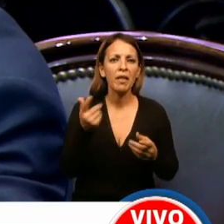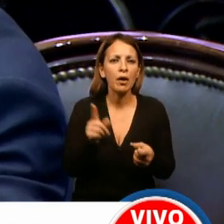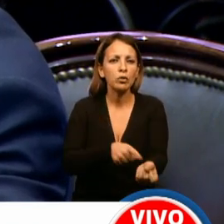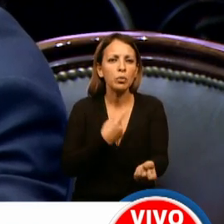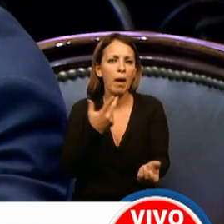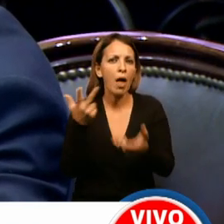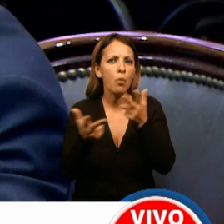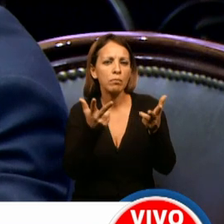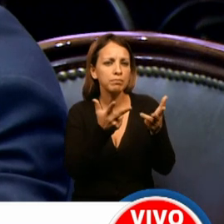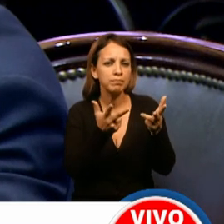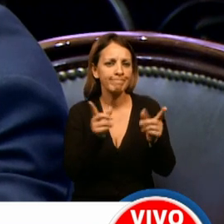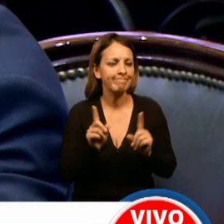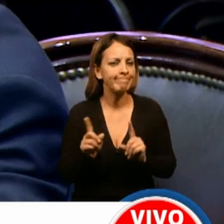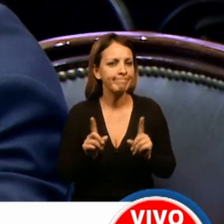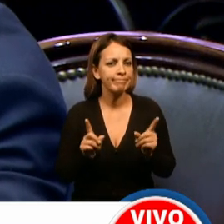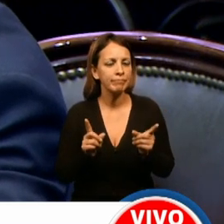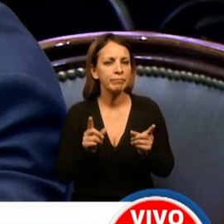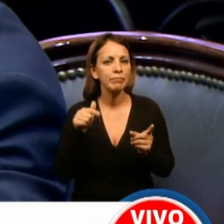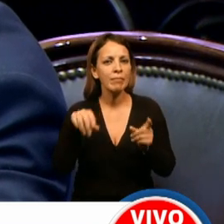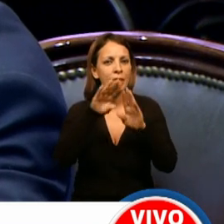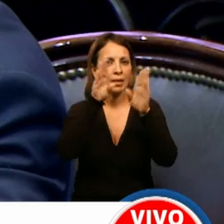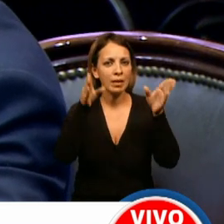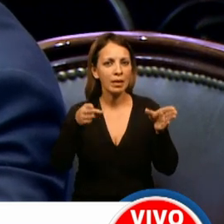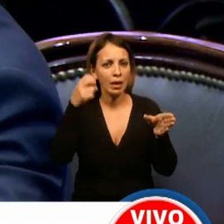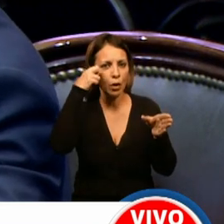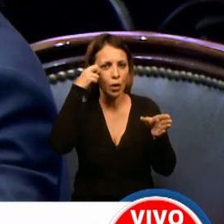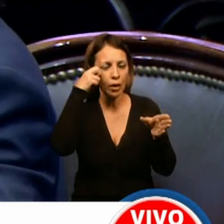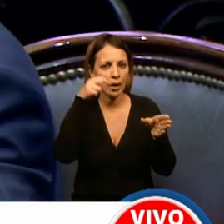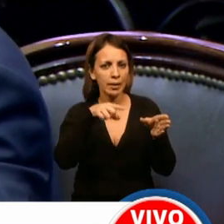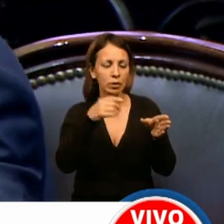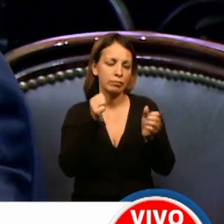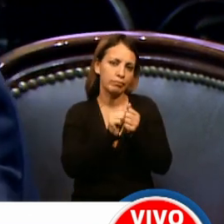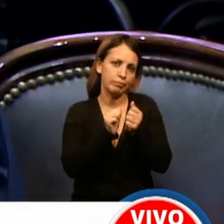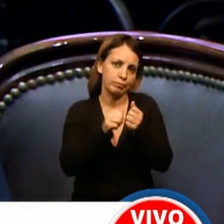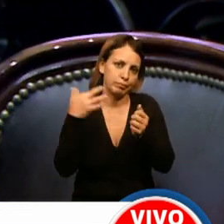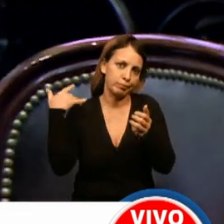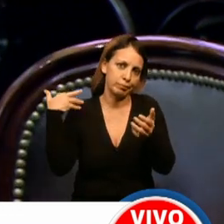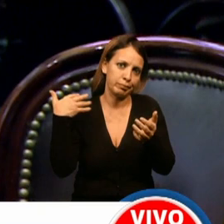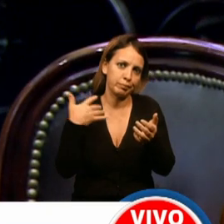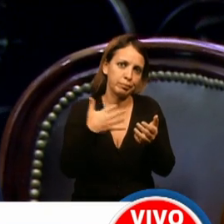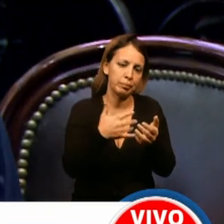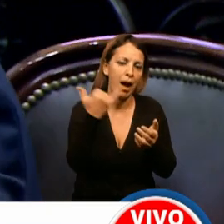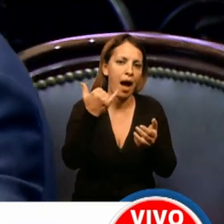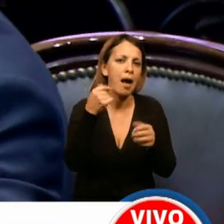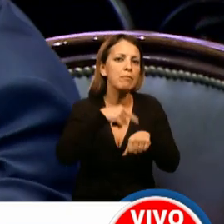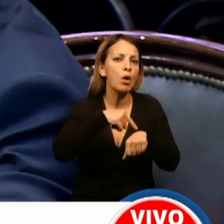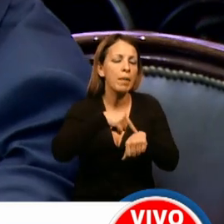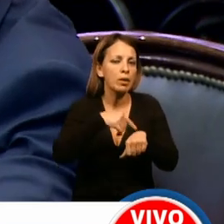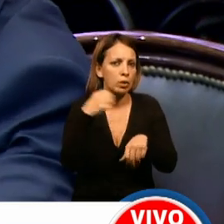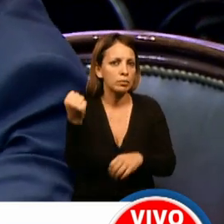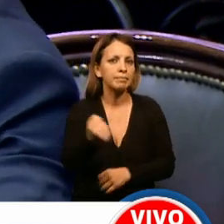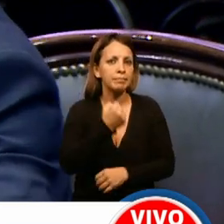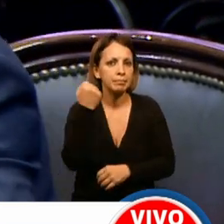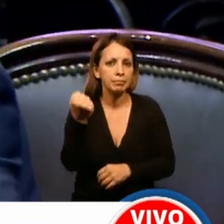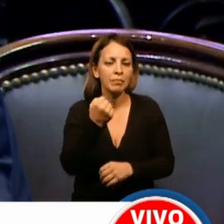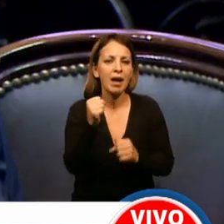este parlamento tiene una importante historia de momentos en los cuales se han